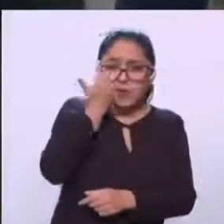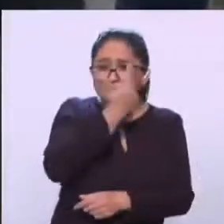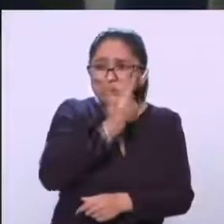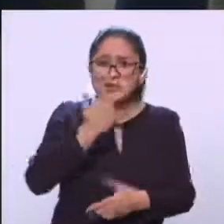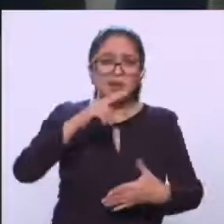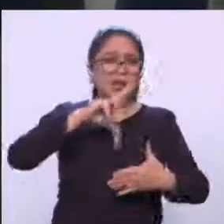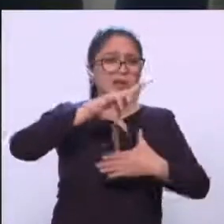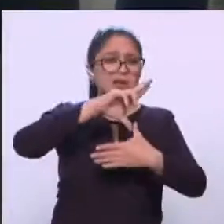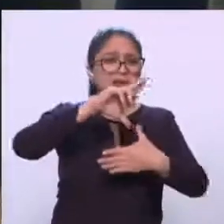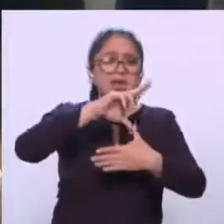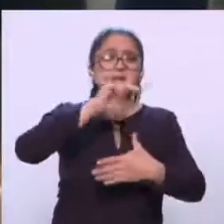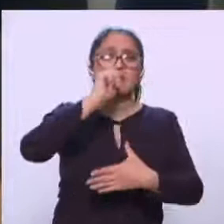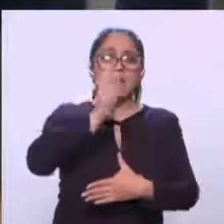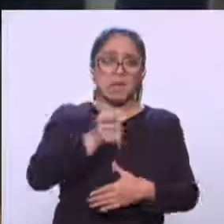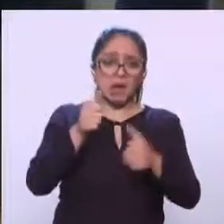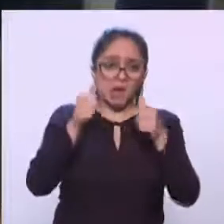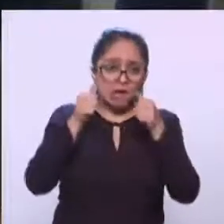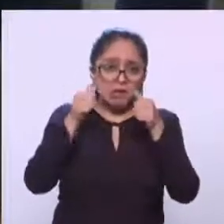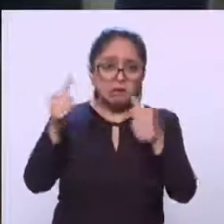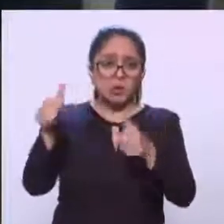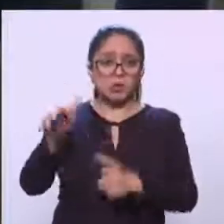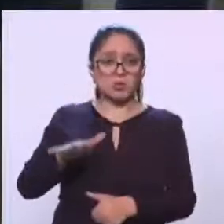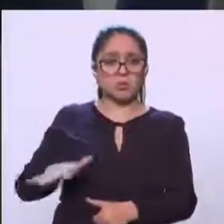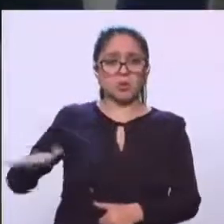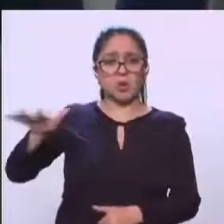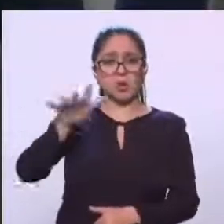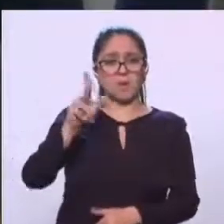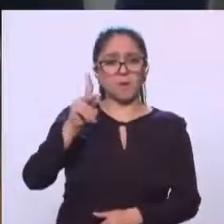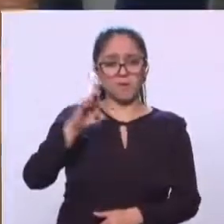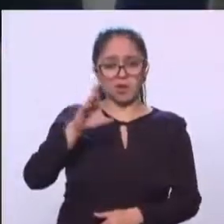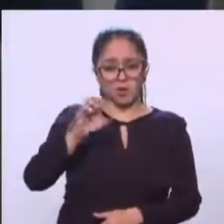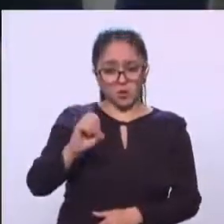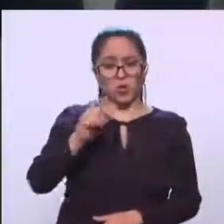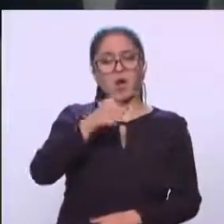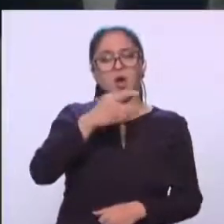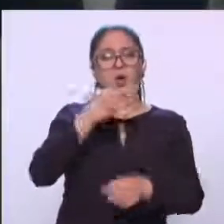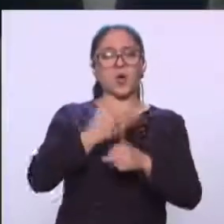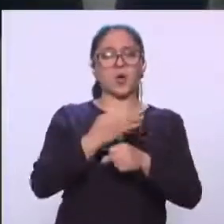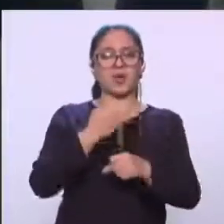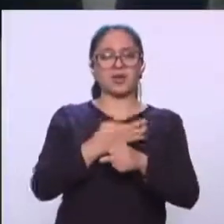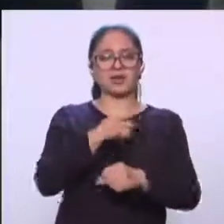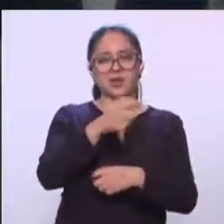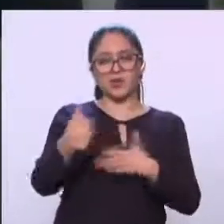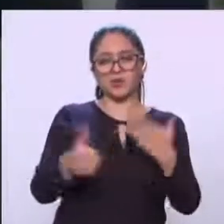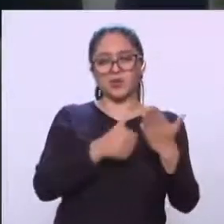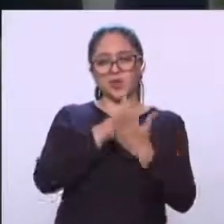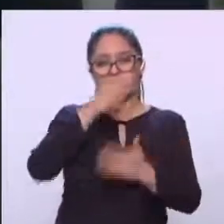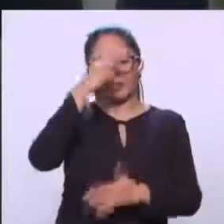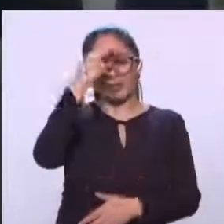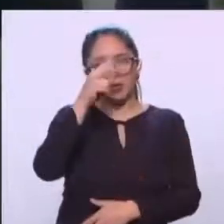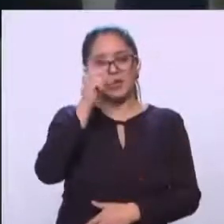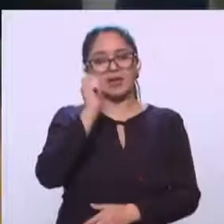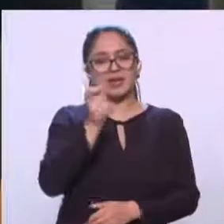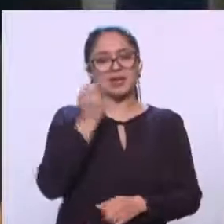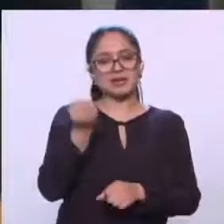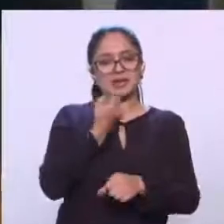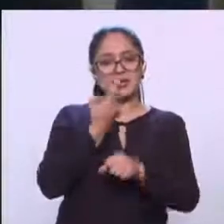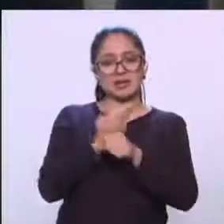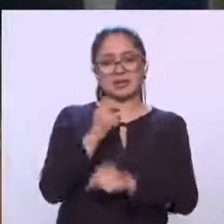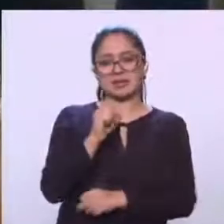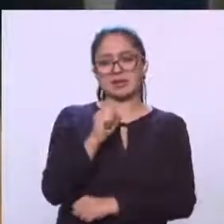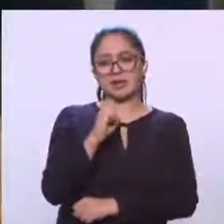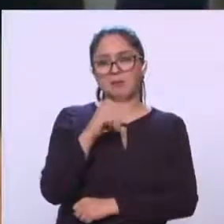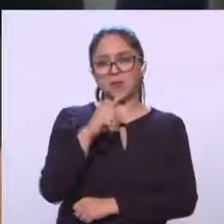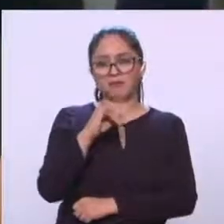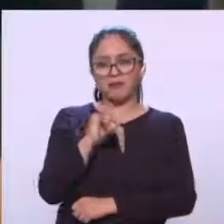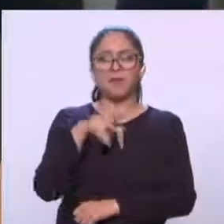lo público, y que creo que es una cosa que hemos estado viendo sobre todo aquí en la Ciudad de México con la Secretaría de Movilidad. Espero en algún punto